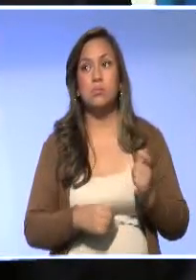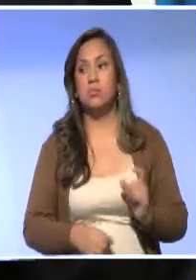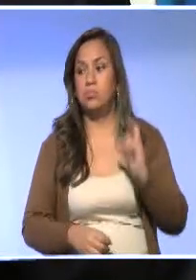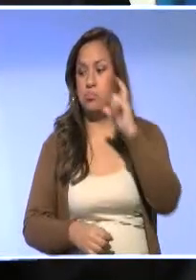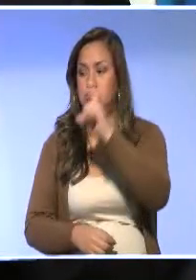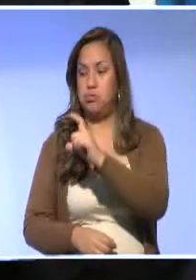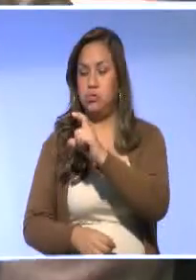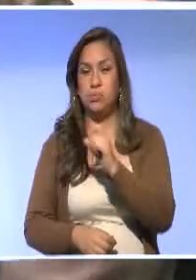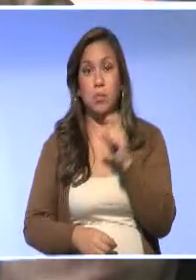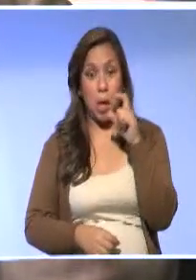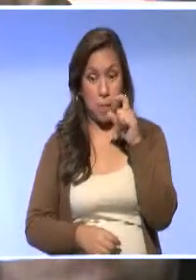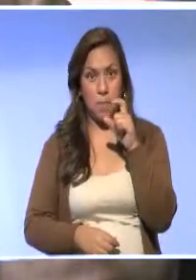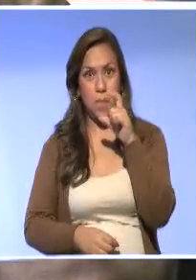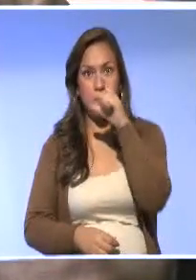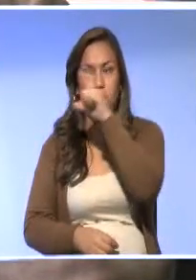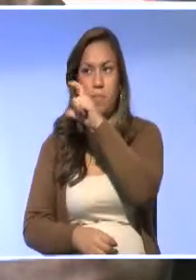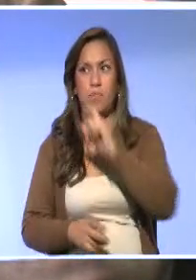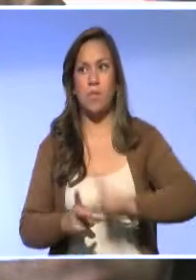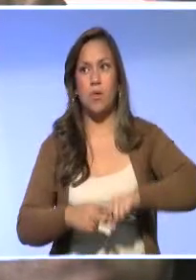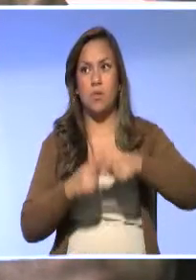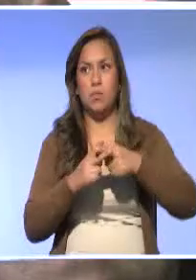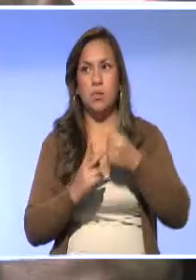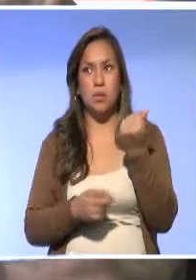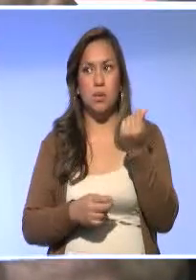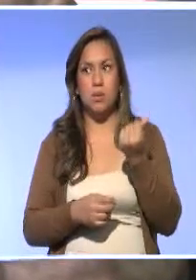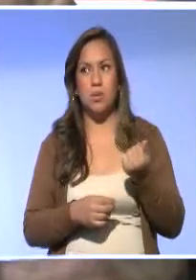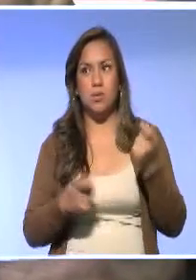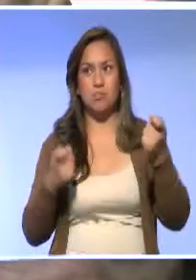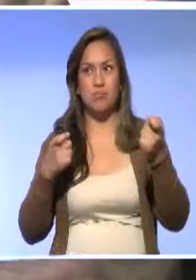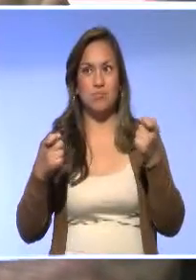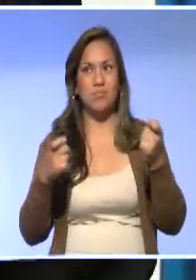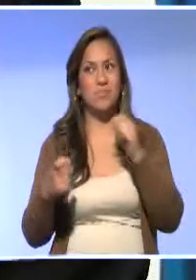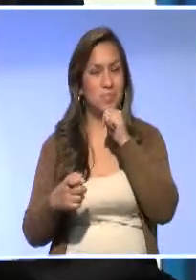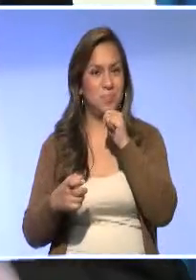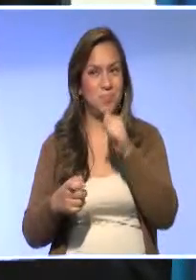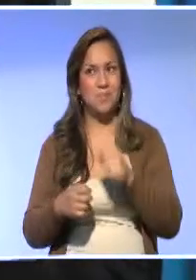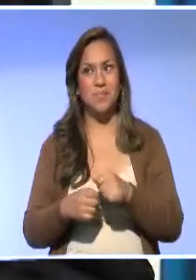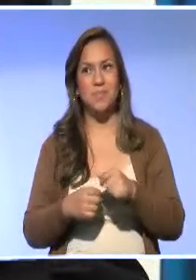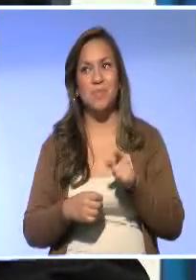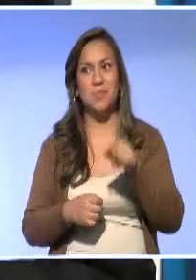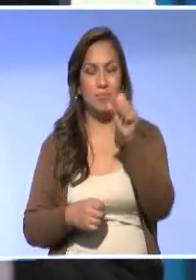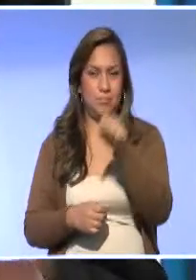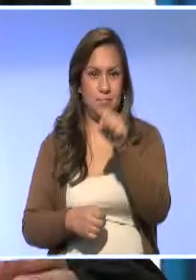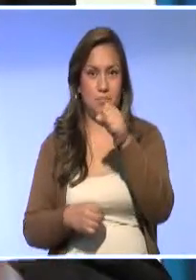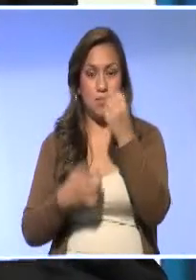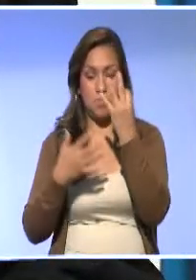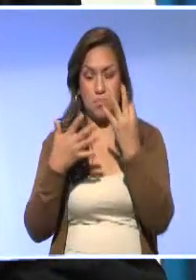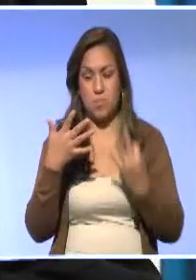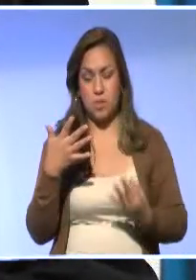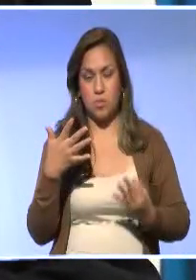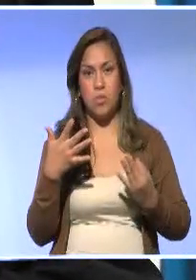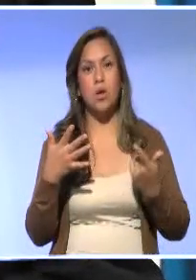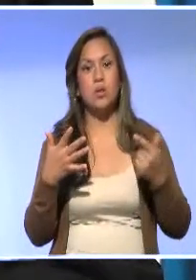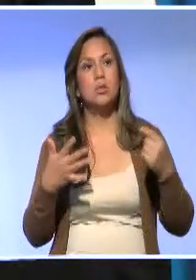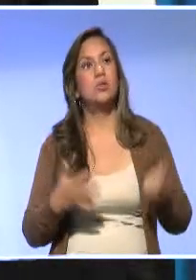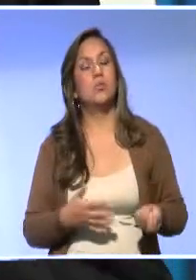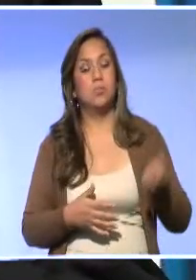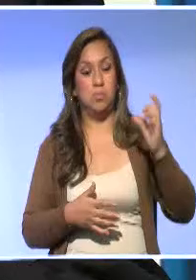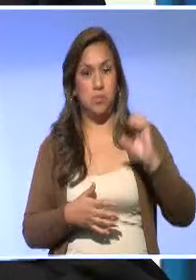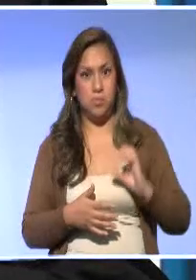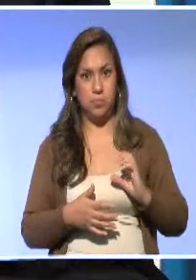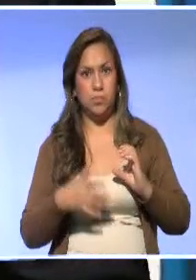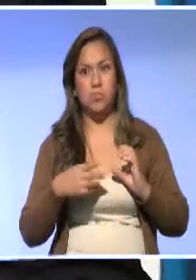economista empezar a ahorrar entonces los que no son disciplinados a tener disciplina financiera siempre un presupuesto ingresos y gastos va a ser importante